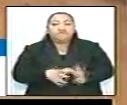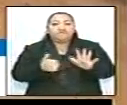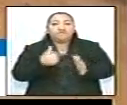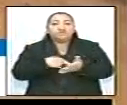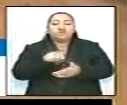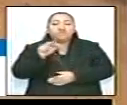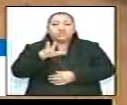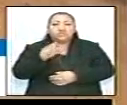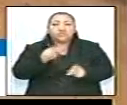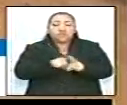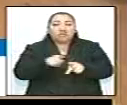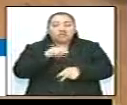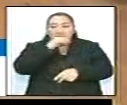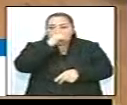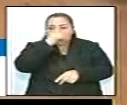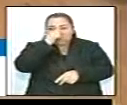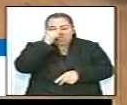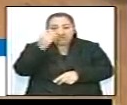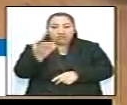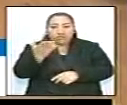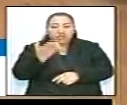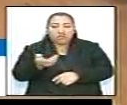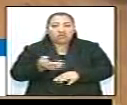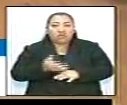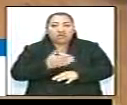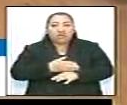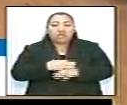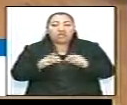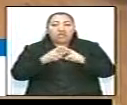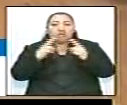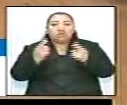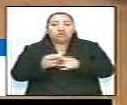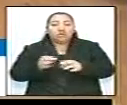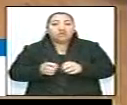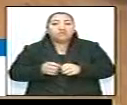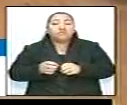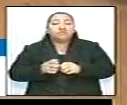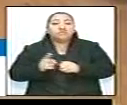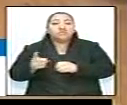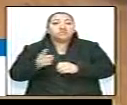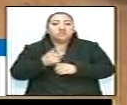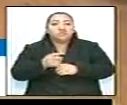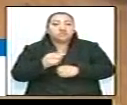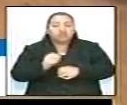Y respecto al pedido que usted está solicitando de sesiones descentralizadas,